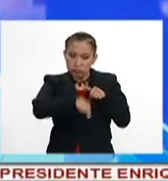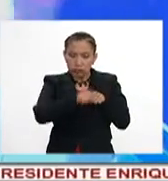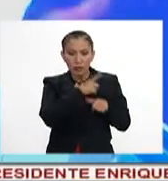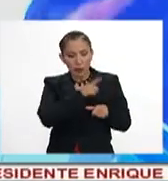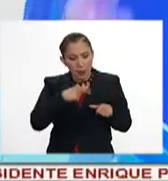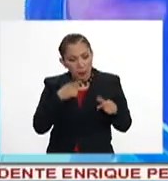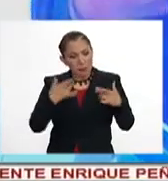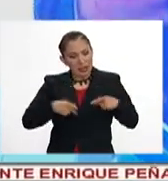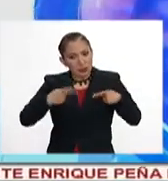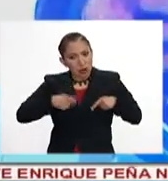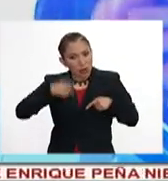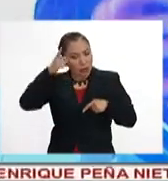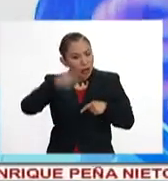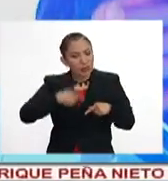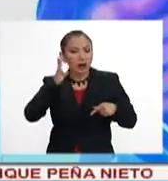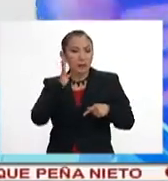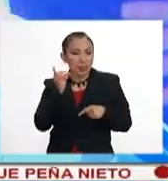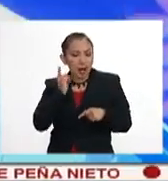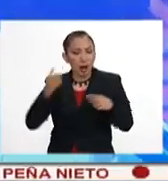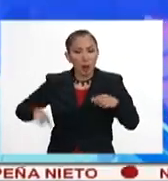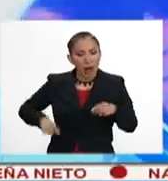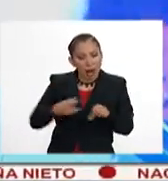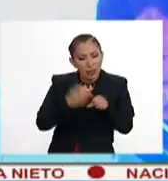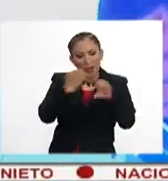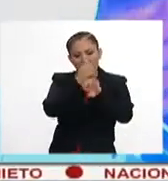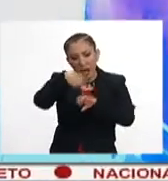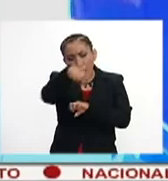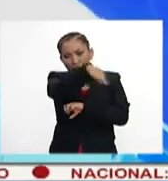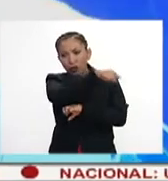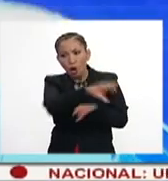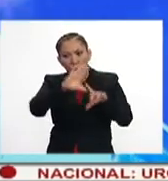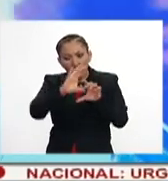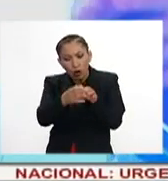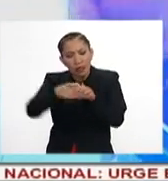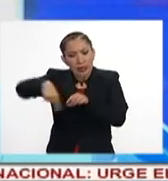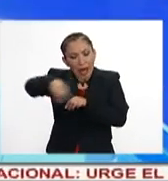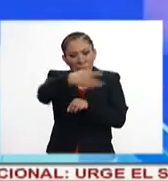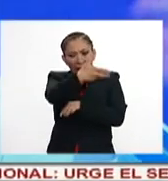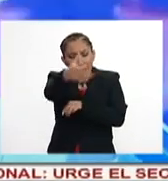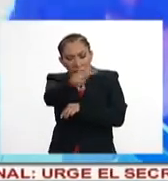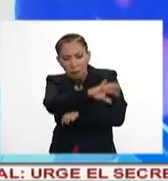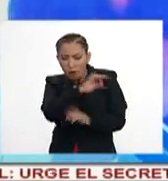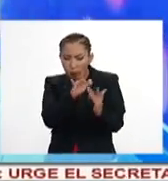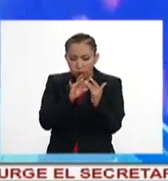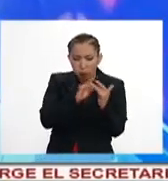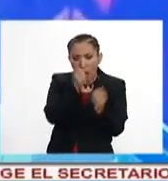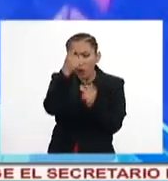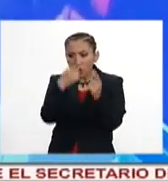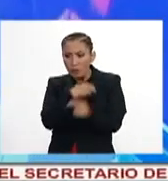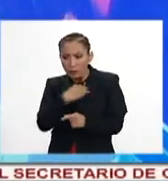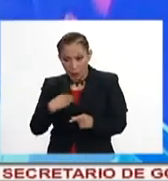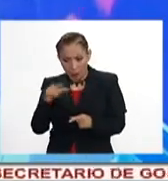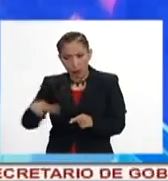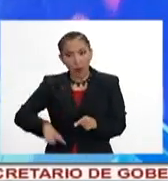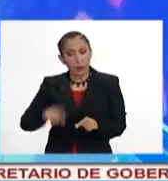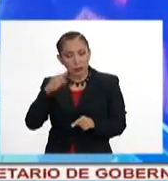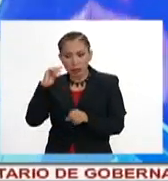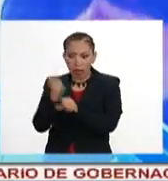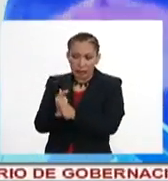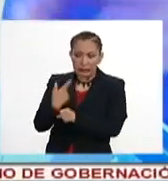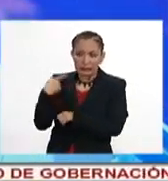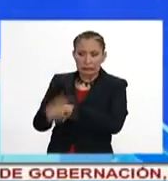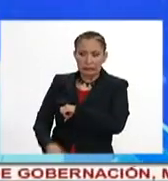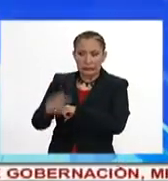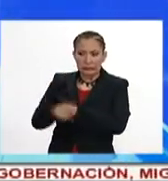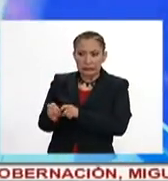con actores, con el Congreso, con gobernadores estatales, con las comunidades agrícolas. Algunos miembros del gabinete también se dan cuenta del